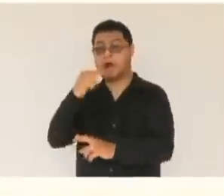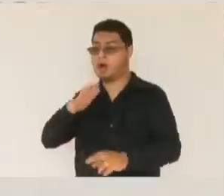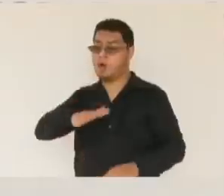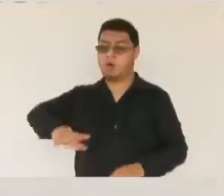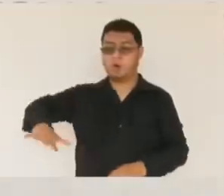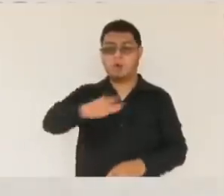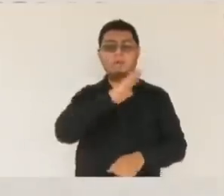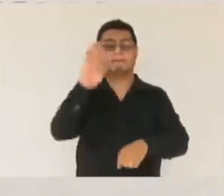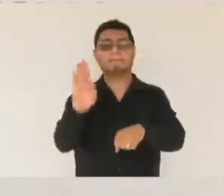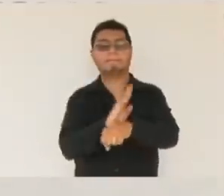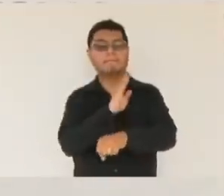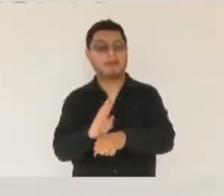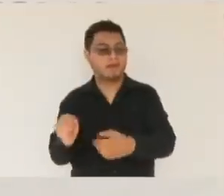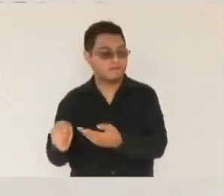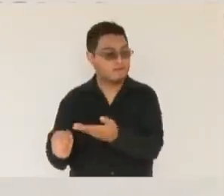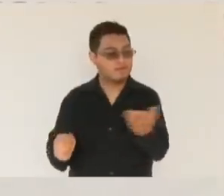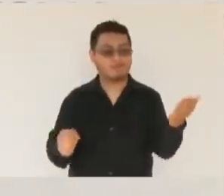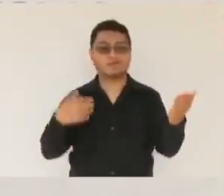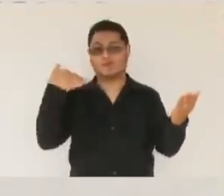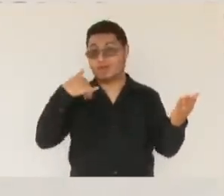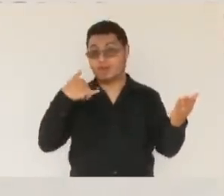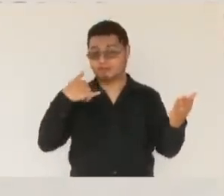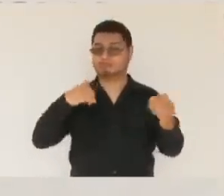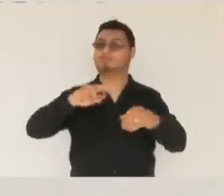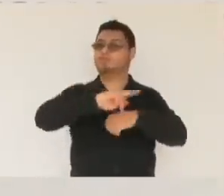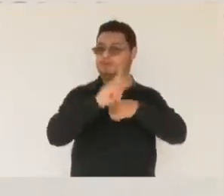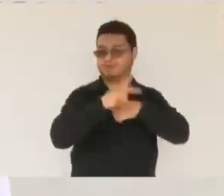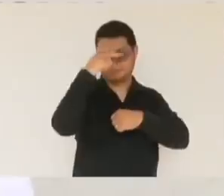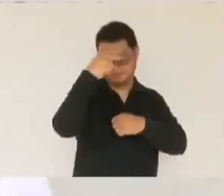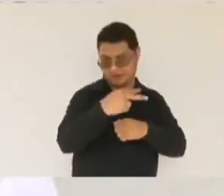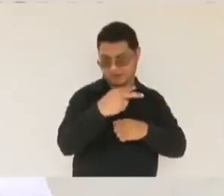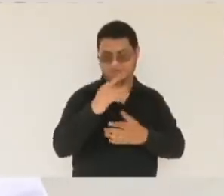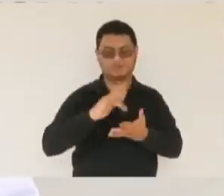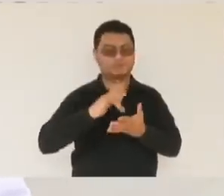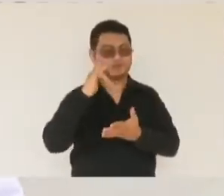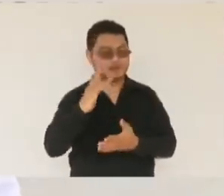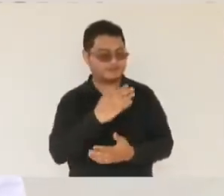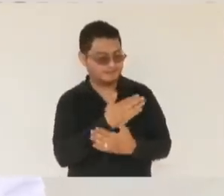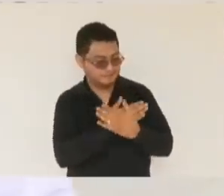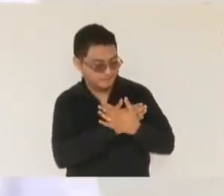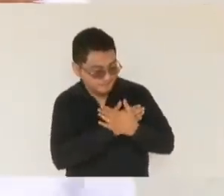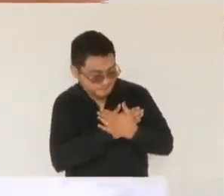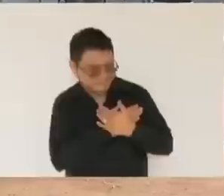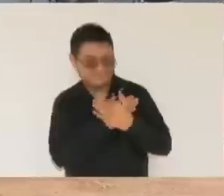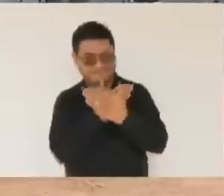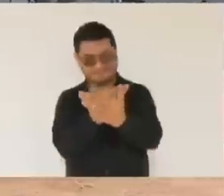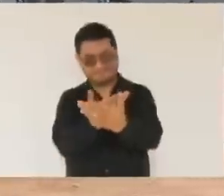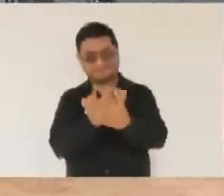de Yucatán y en bien de México. Muchas gracias de todo corazón.